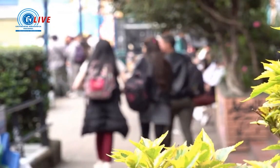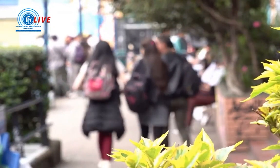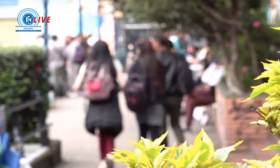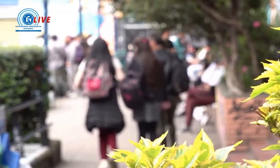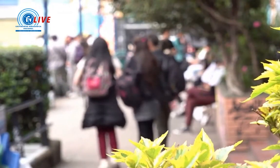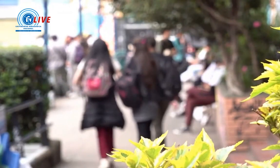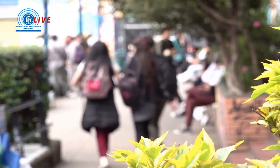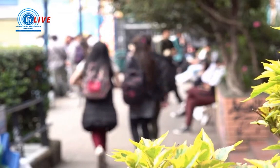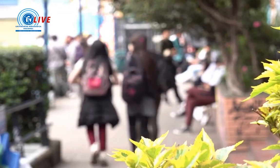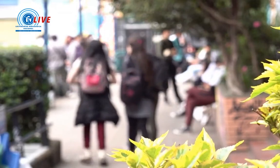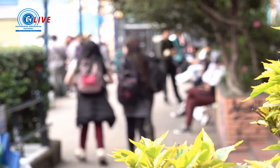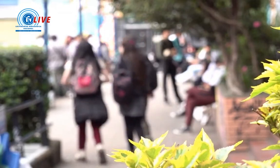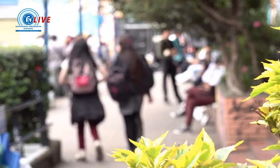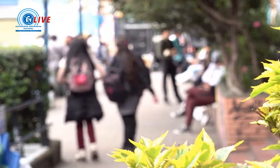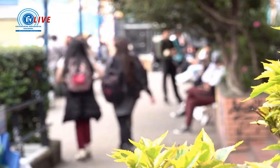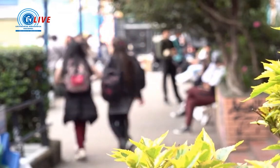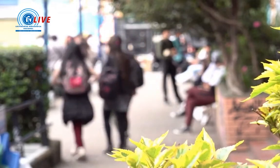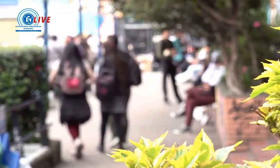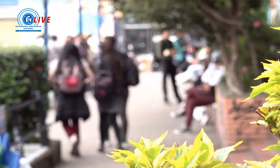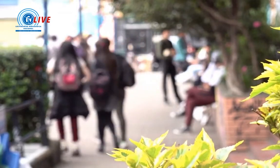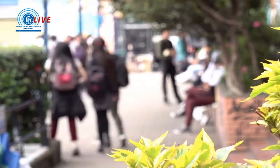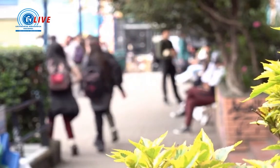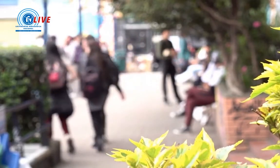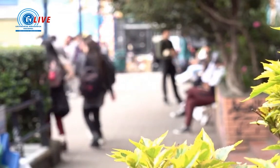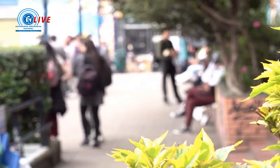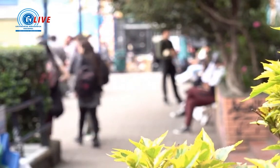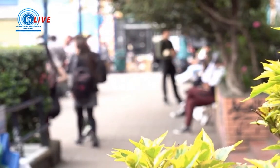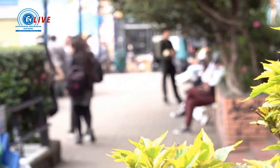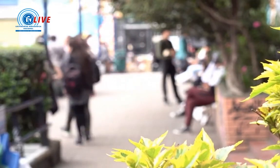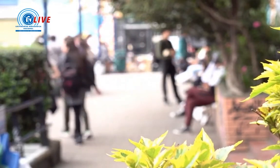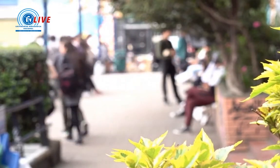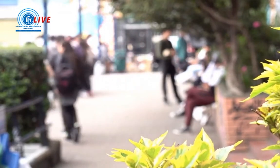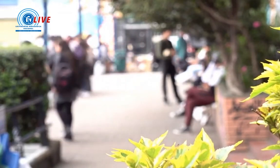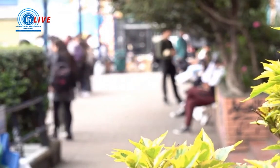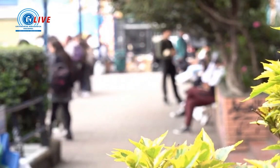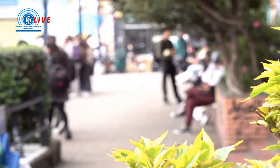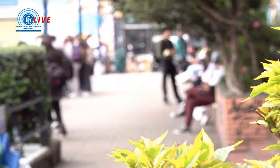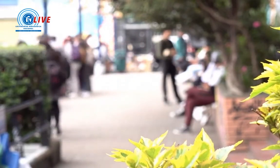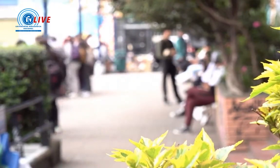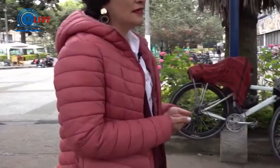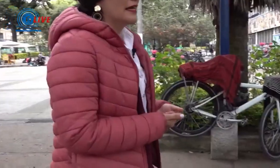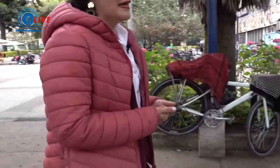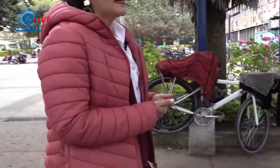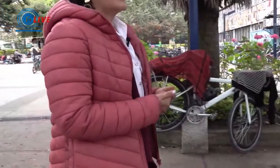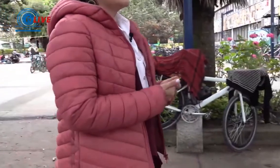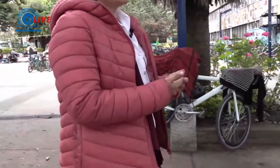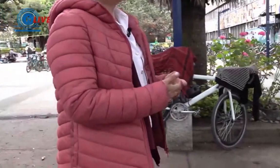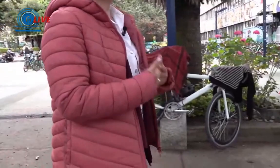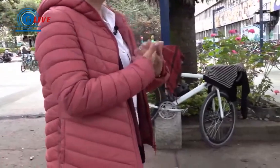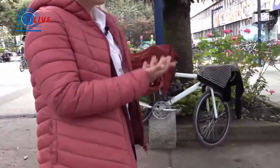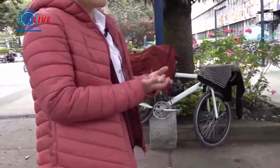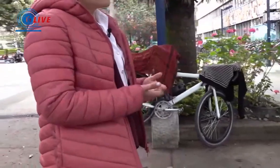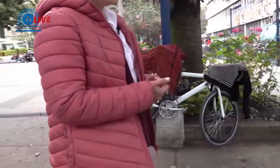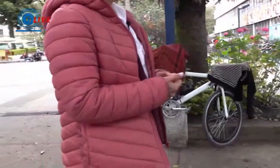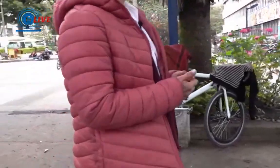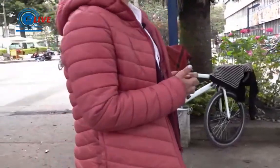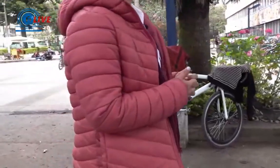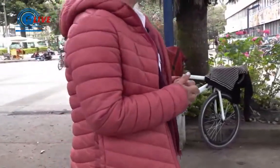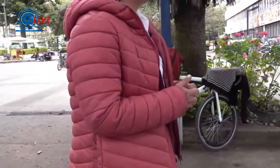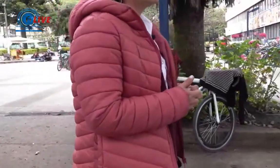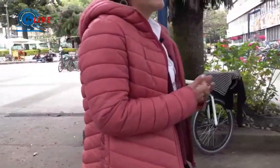hace más visible? Porque entiendo también que estamos en un proceso de transformación cultural que agenciado